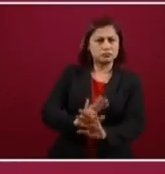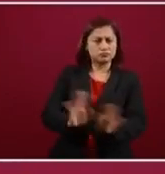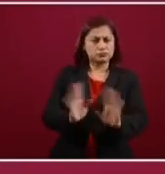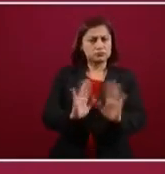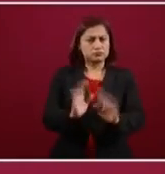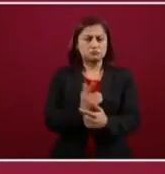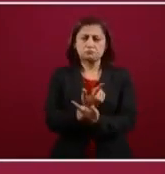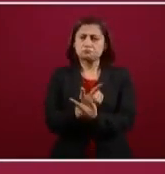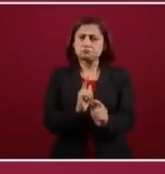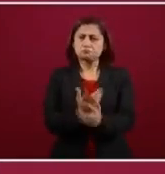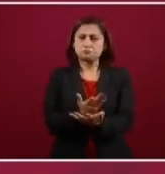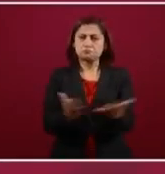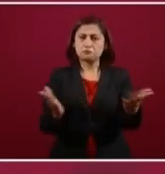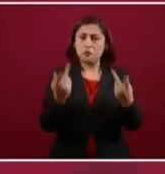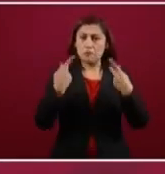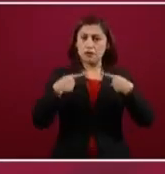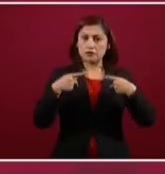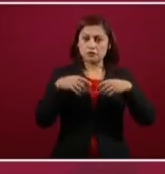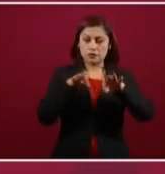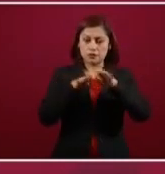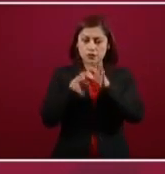consideramos al periodismo un noble oficio,